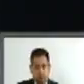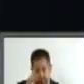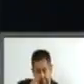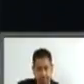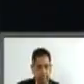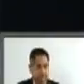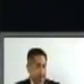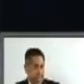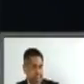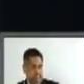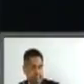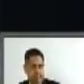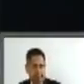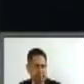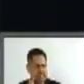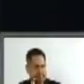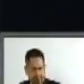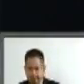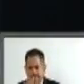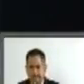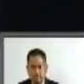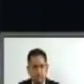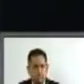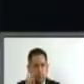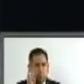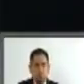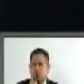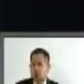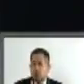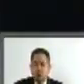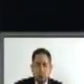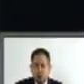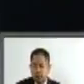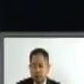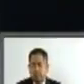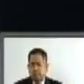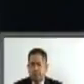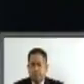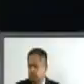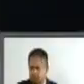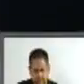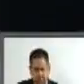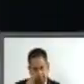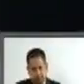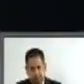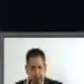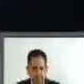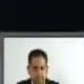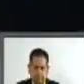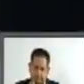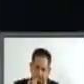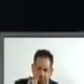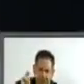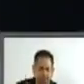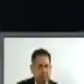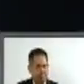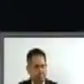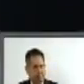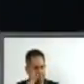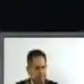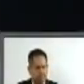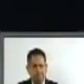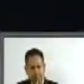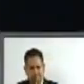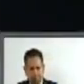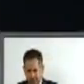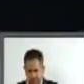Canadá no se limita exclusivamente al ámbito comercial y económico. La amistad y el encuentro entre nuestras